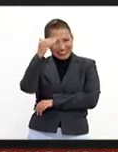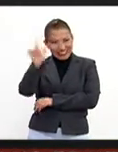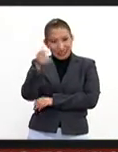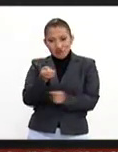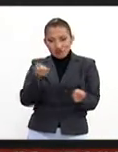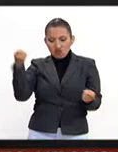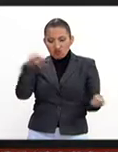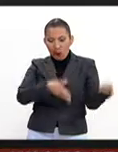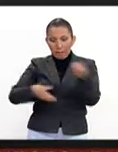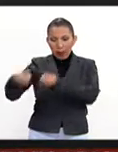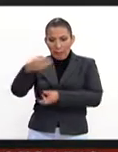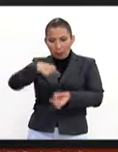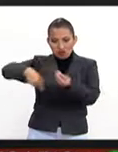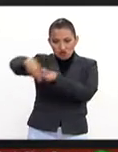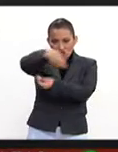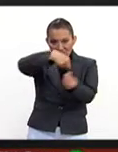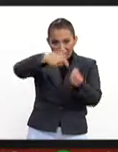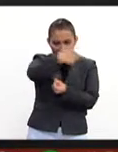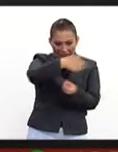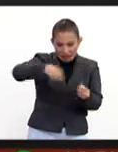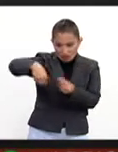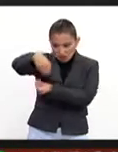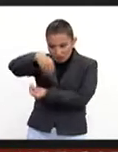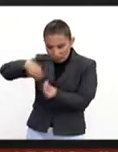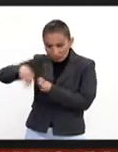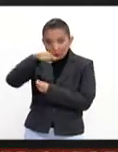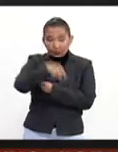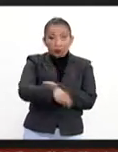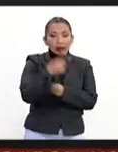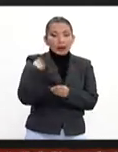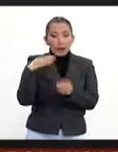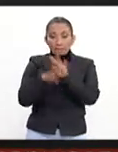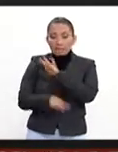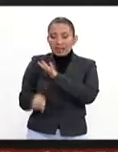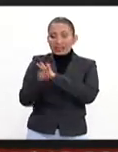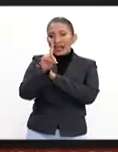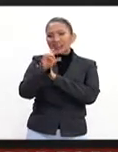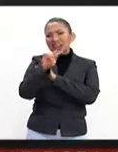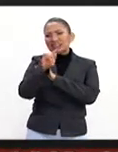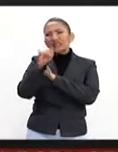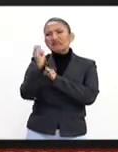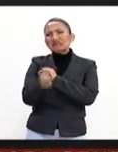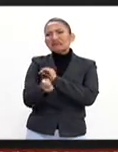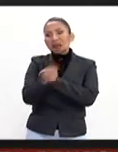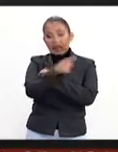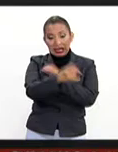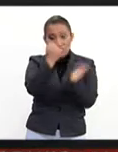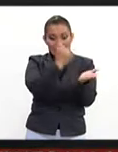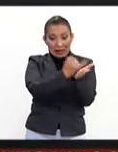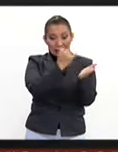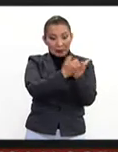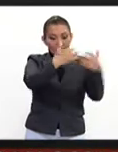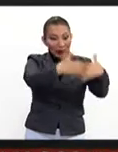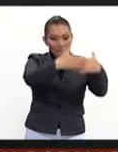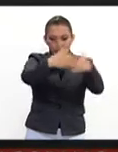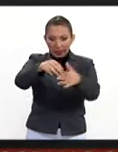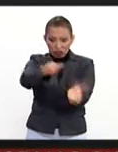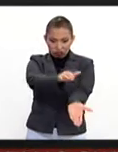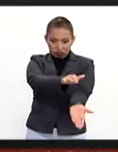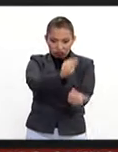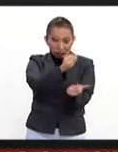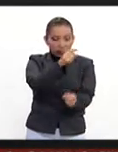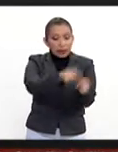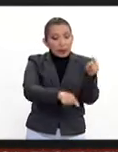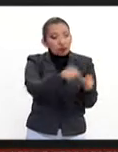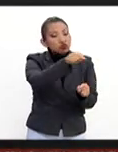al flujo de dinero. La cuestión de base destino. Normalmente el impuesto a las compañías se cobra